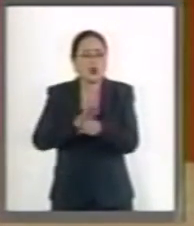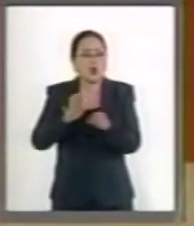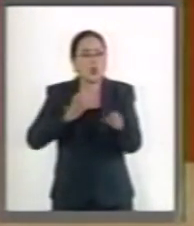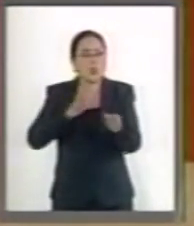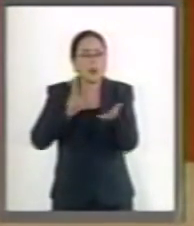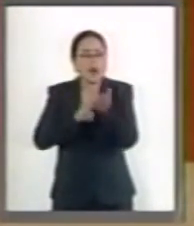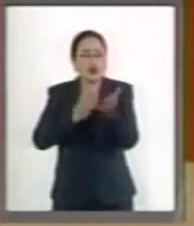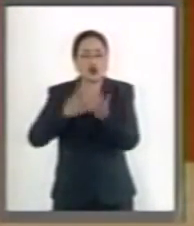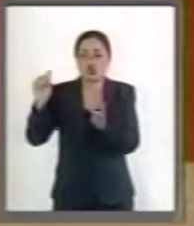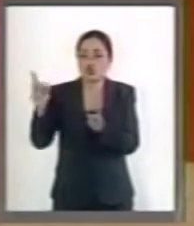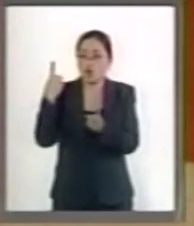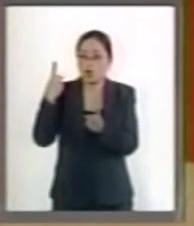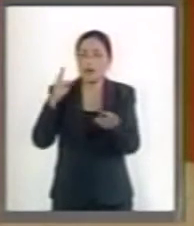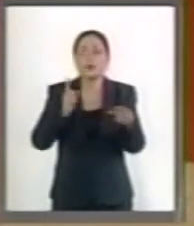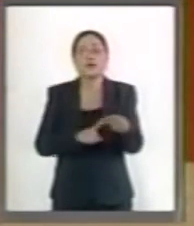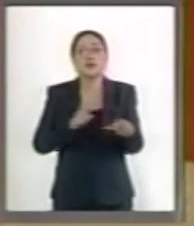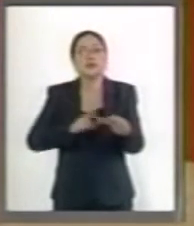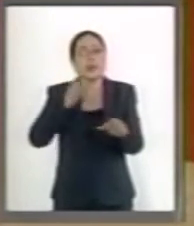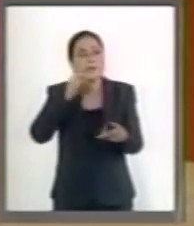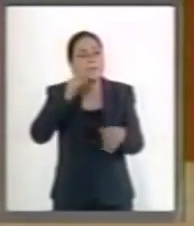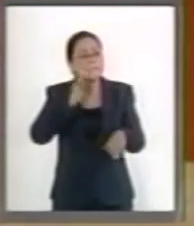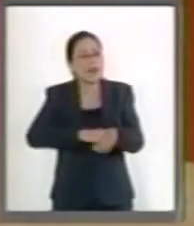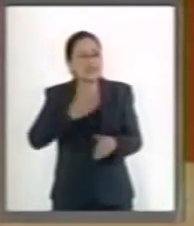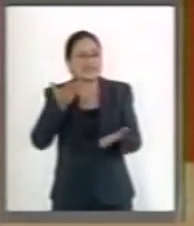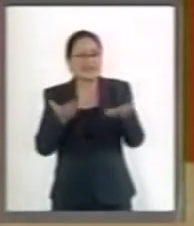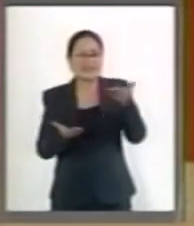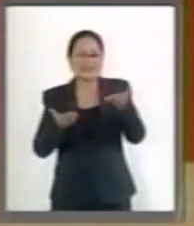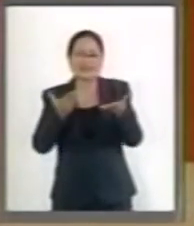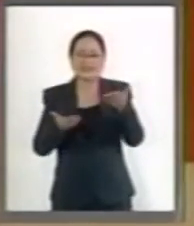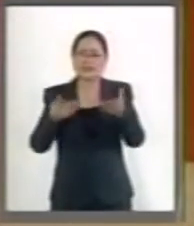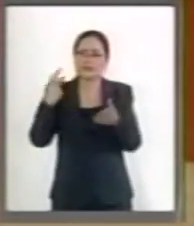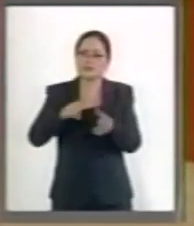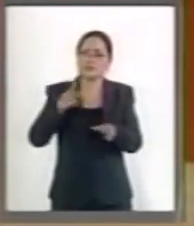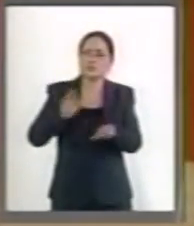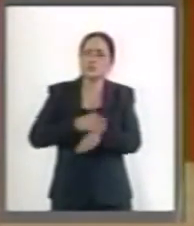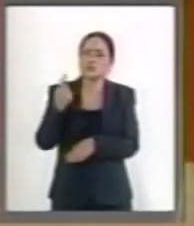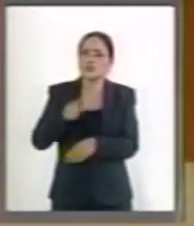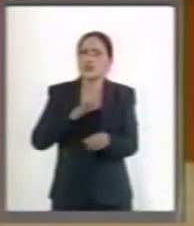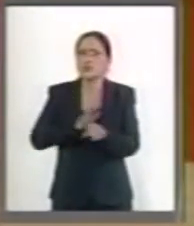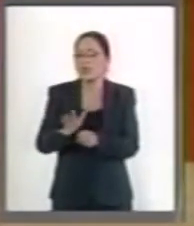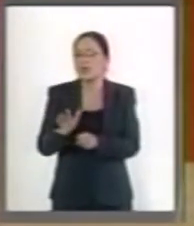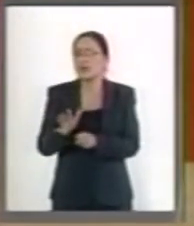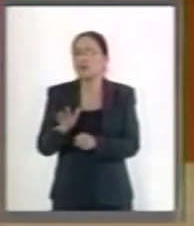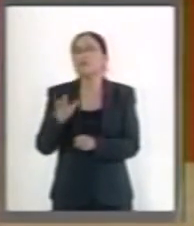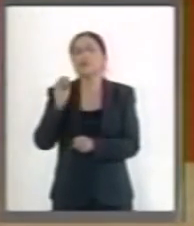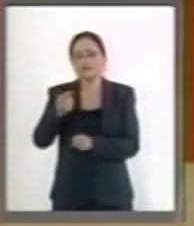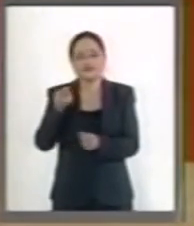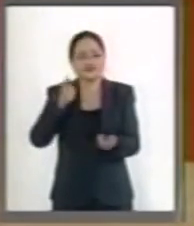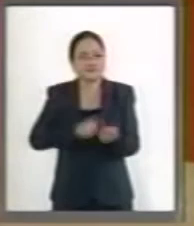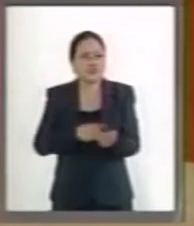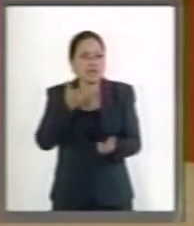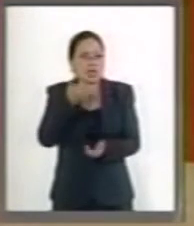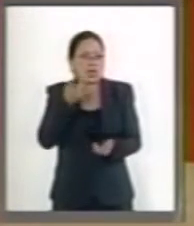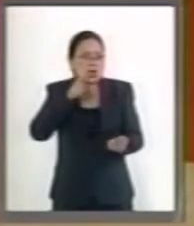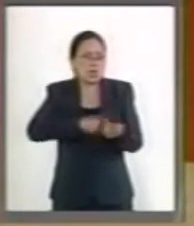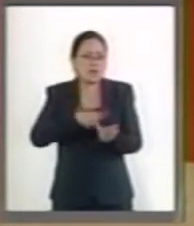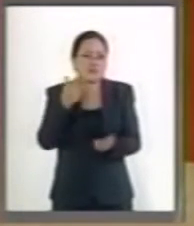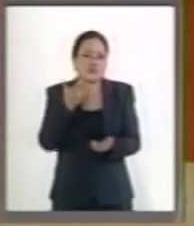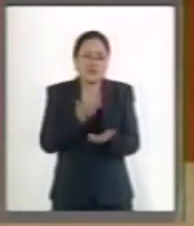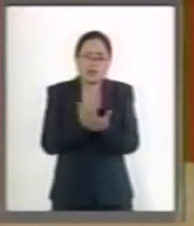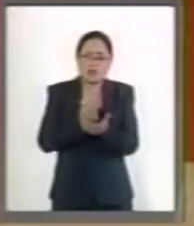cambio y una mayor inestabilidad debido a la debilidad de las finanzas